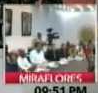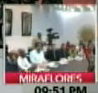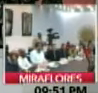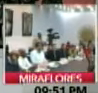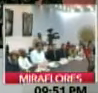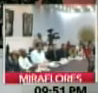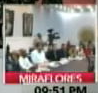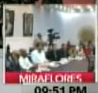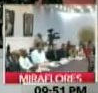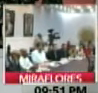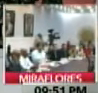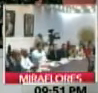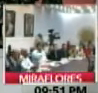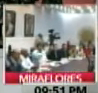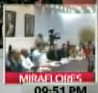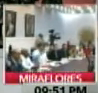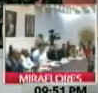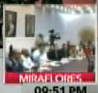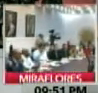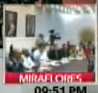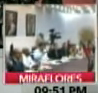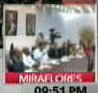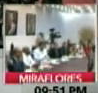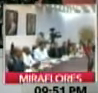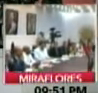Liquidadora para acabar con el Seguro Social.